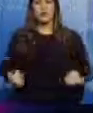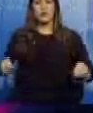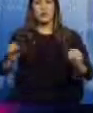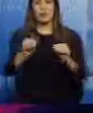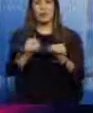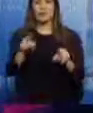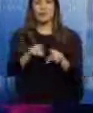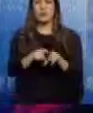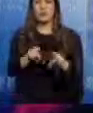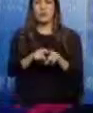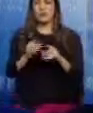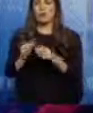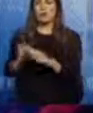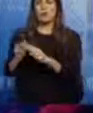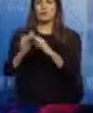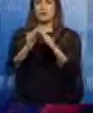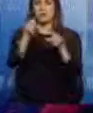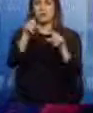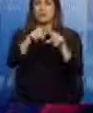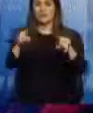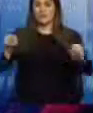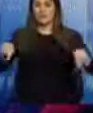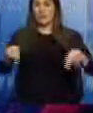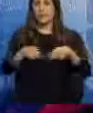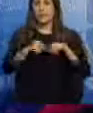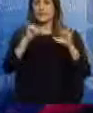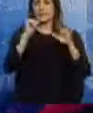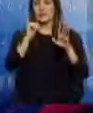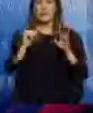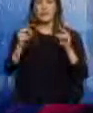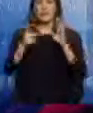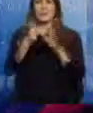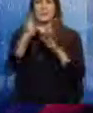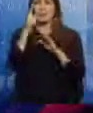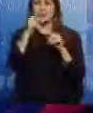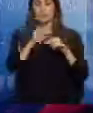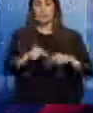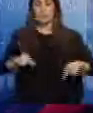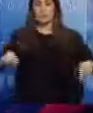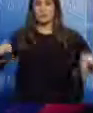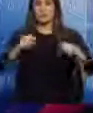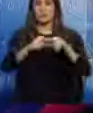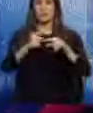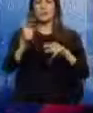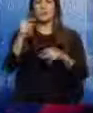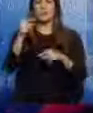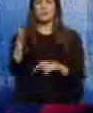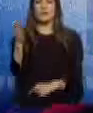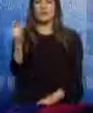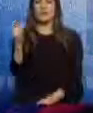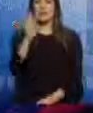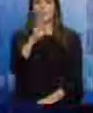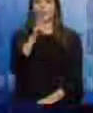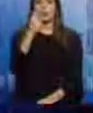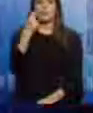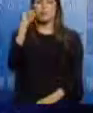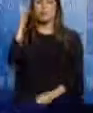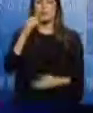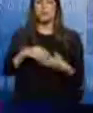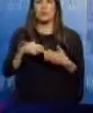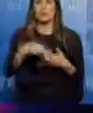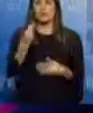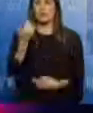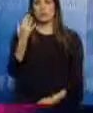como tierras urbanizadas y por metro cuadrado a 6 veces más su valor catastral. Por eso ordena la devolución de 41 millones de dólares pagados de